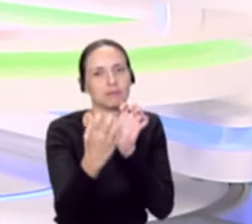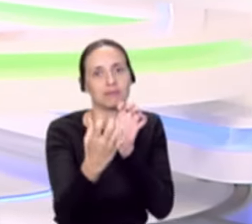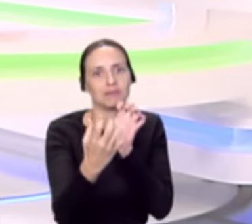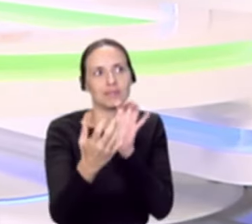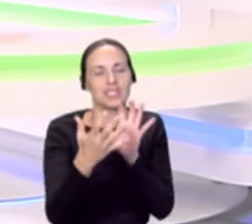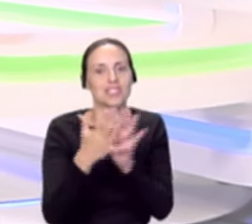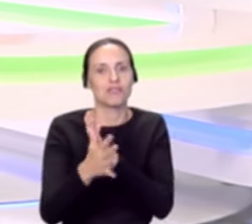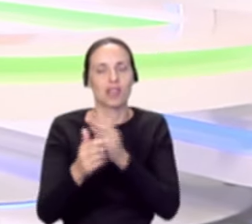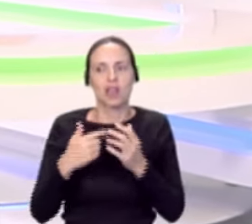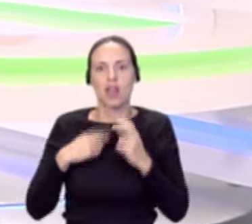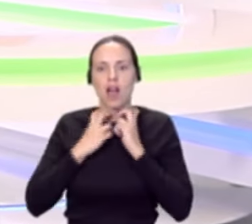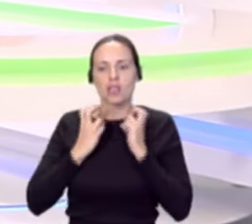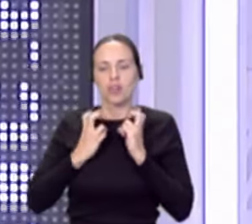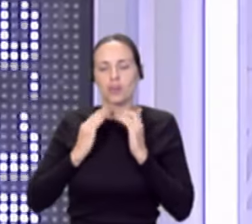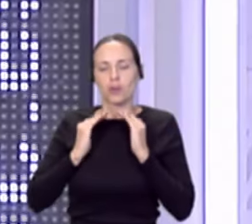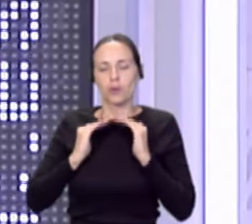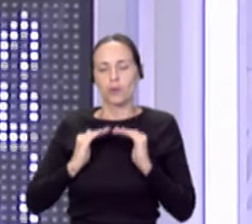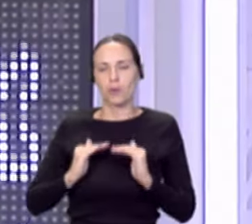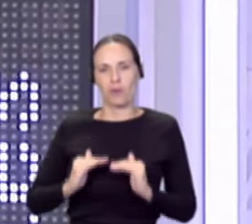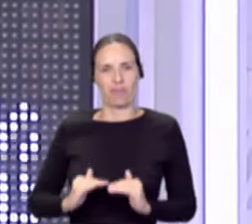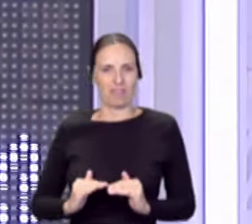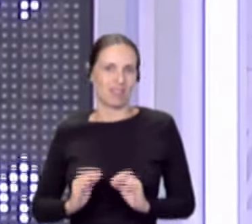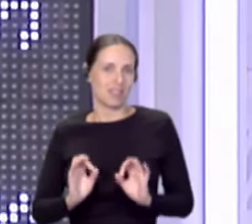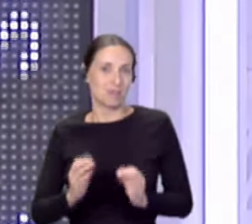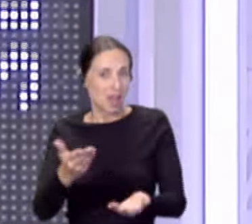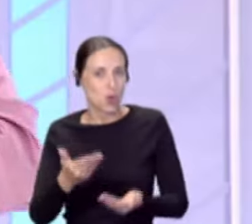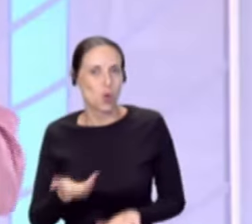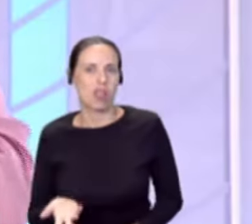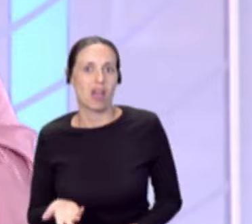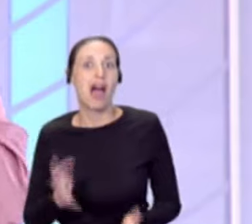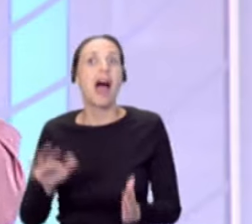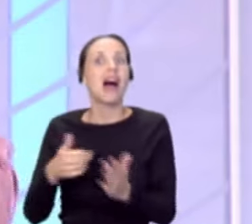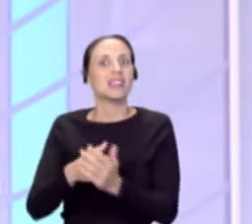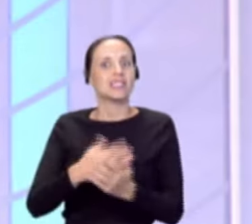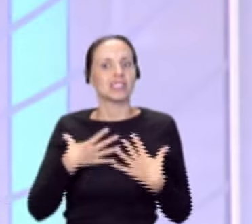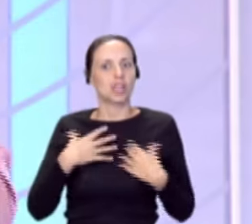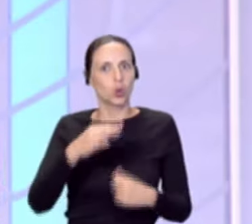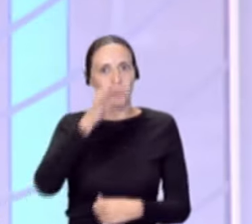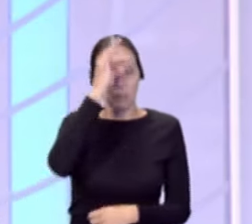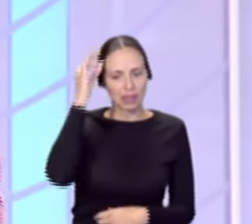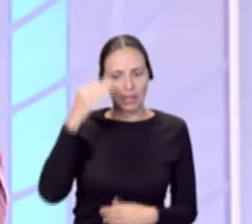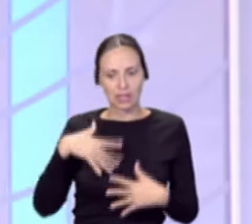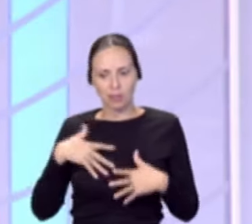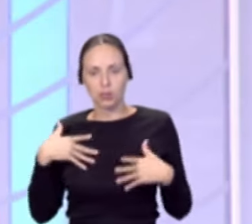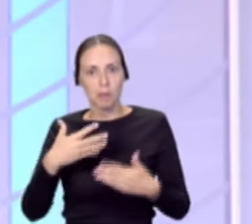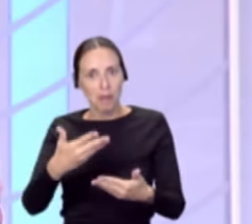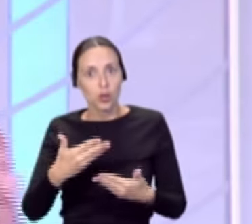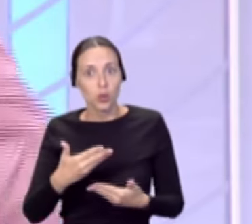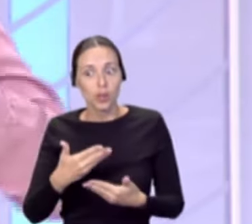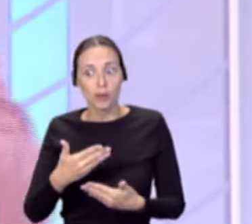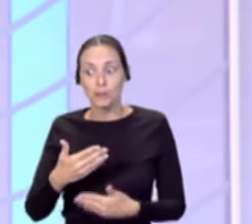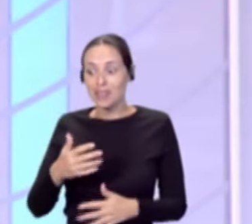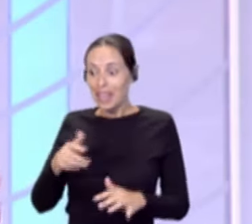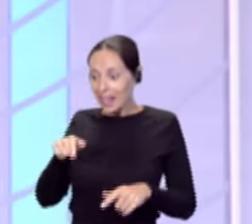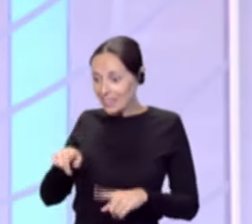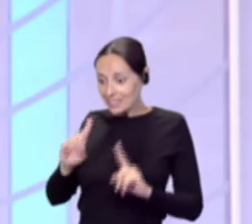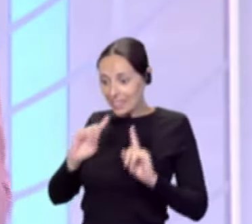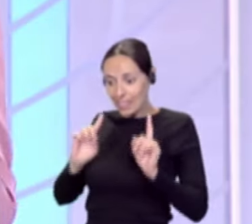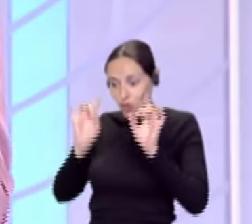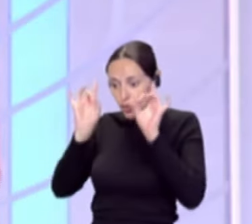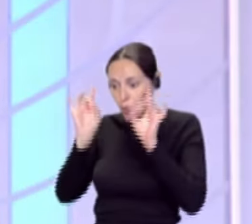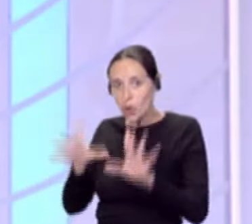y ayuda a quitarte un peso de encima e incluso ayuda a tu salud mental y emocional. Y en este caso es igual. Es hablarlo, salir